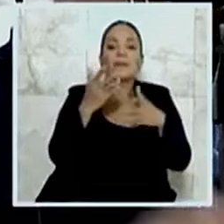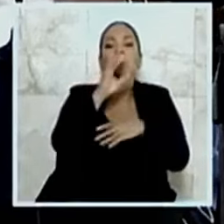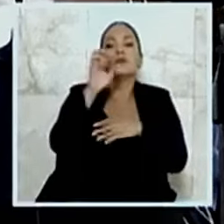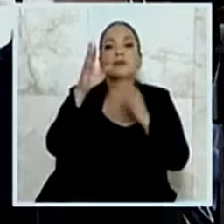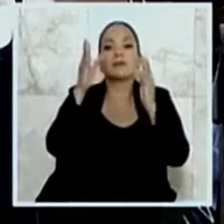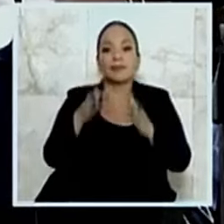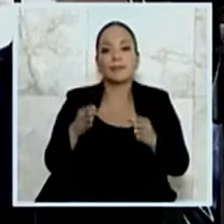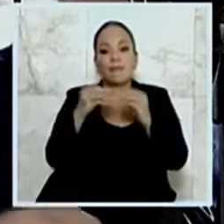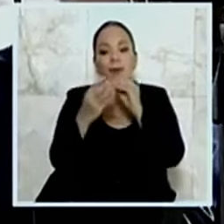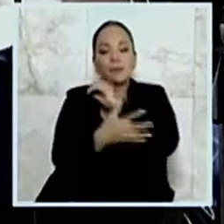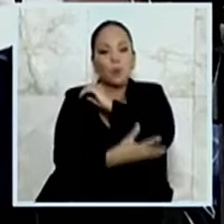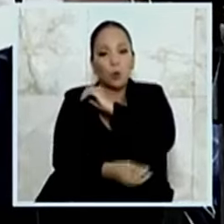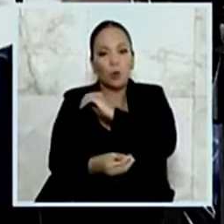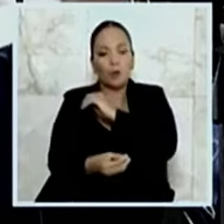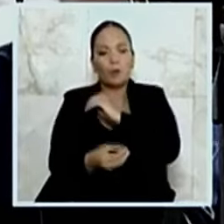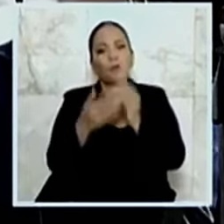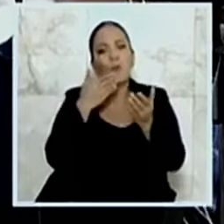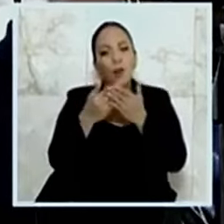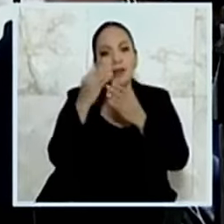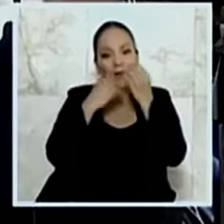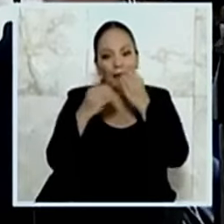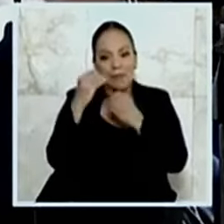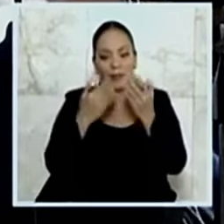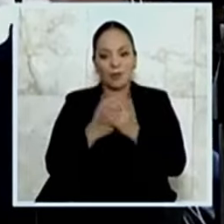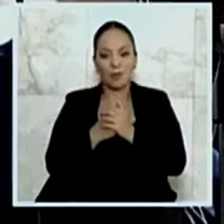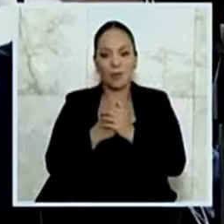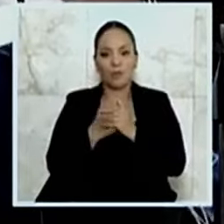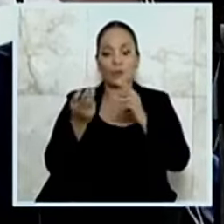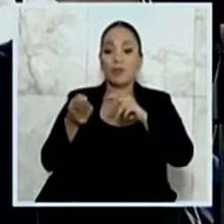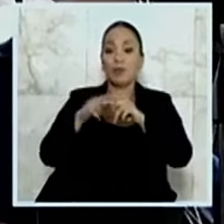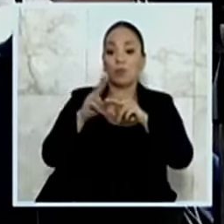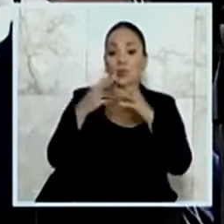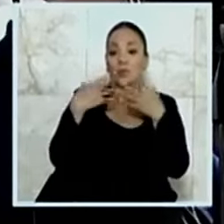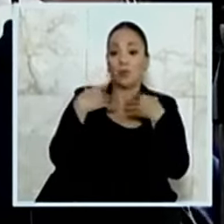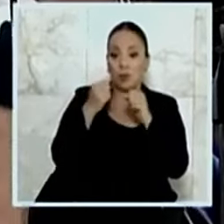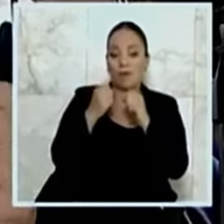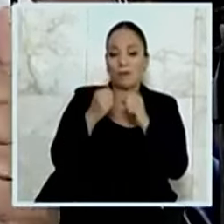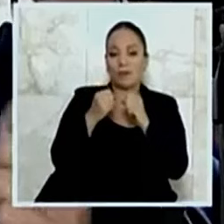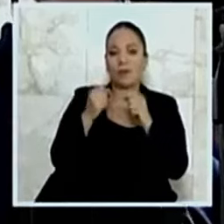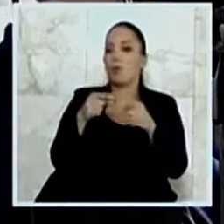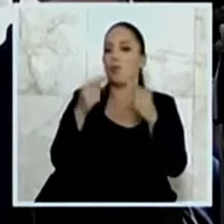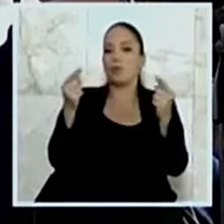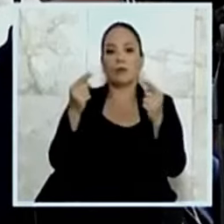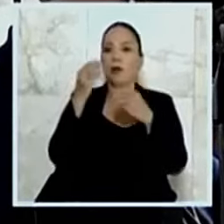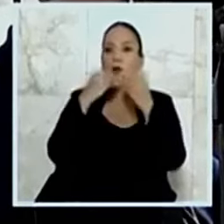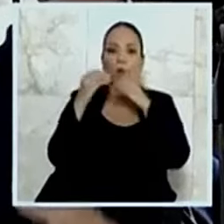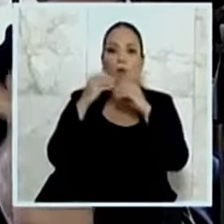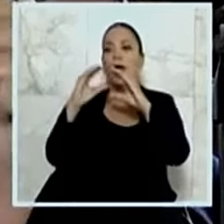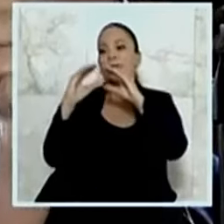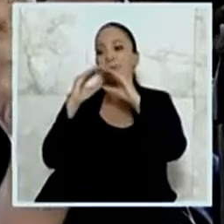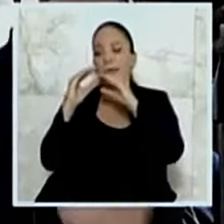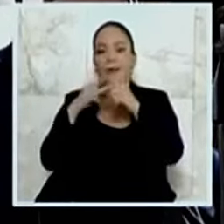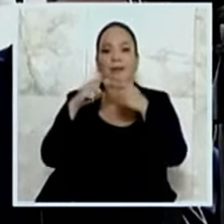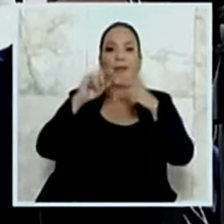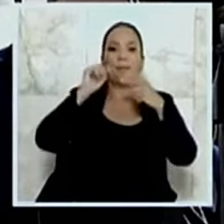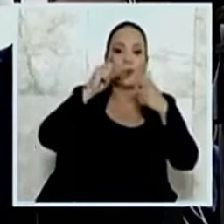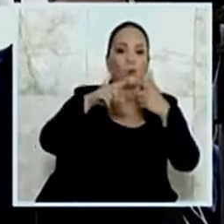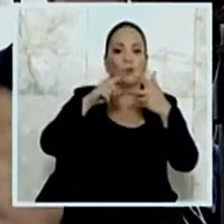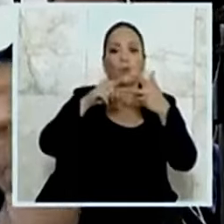Los impuestos saludables permite a sociedades como las nuestras, que aspiran a mejores condiciones, a que los costarricenses